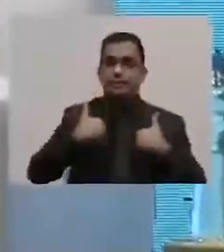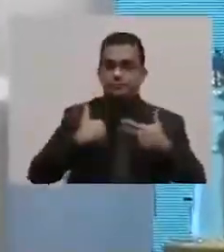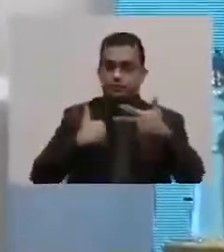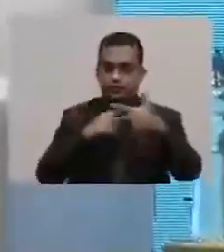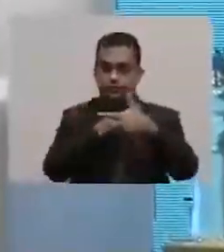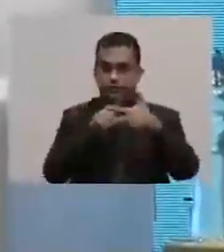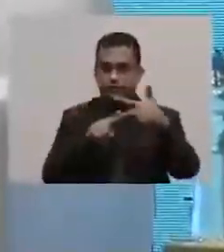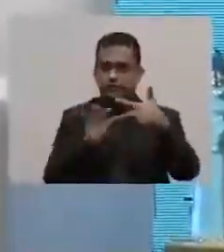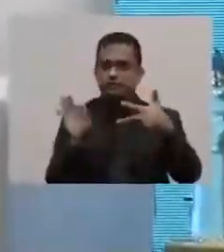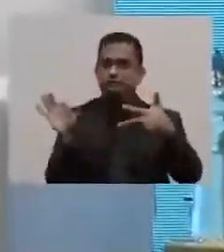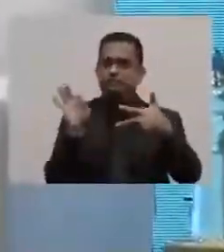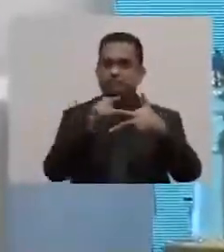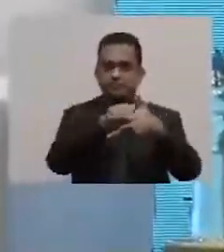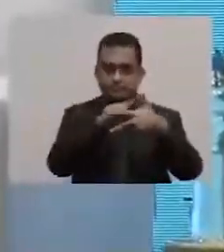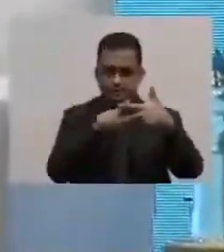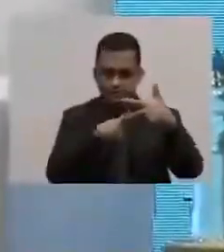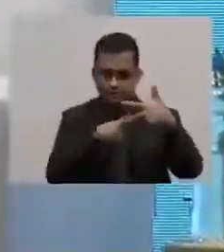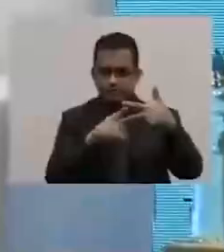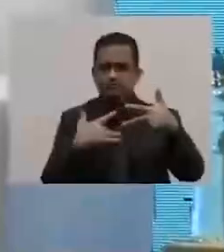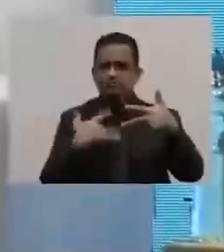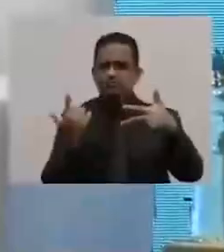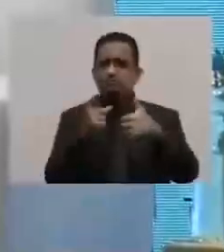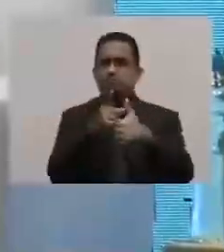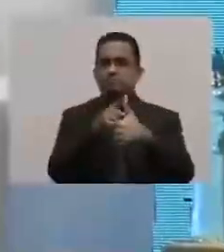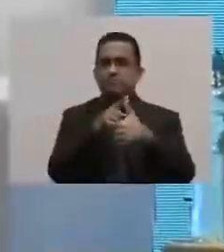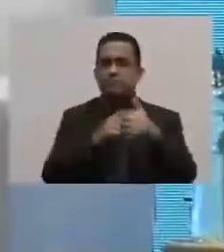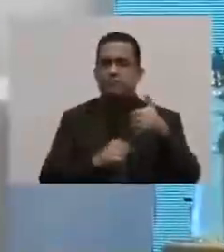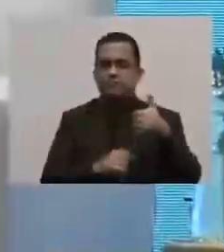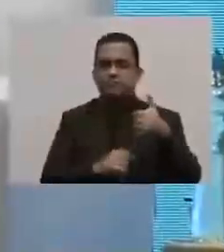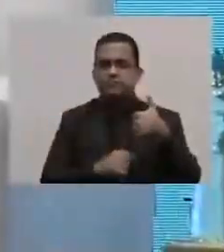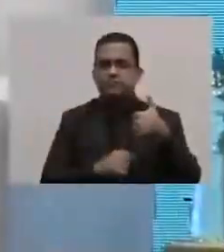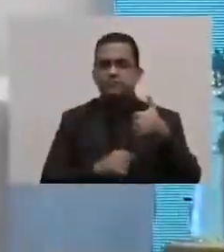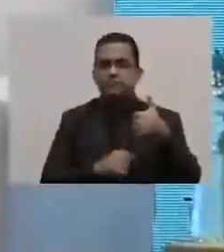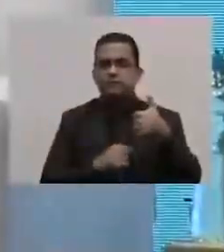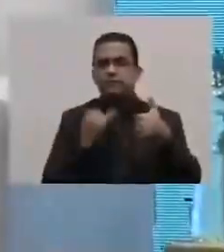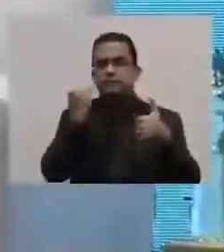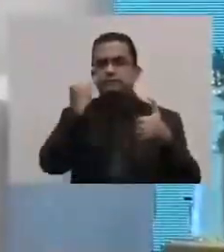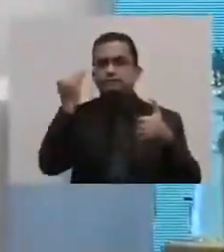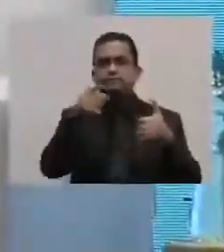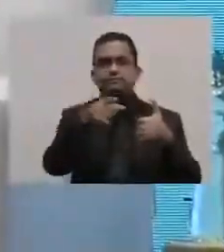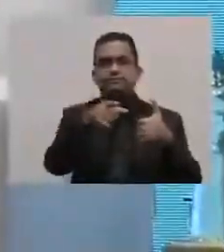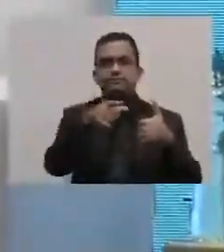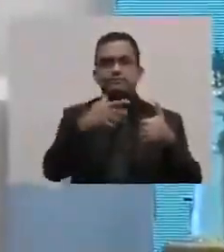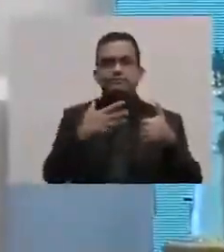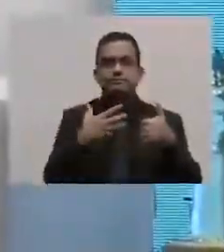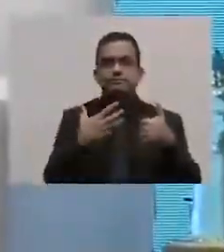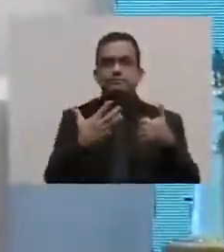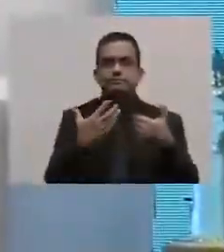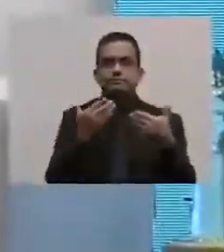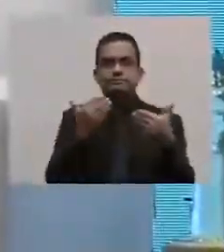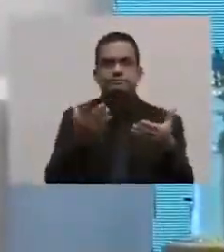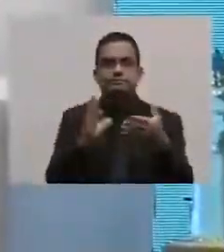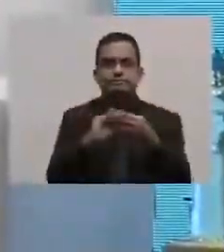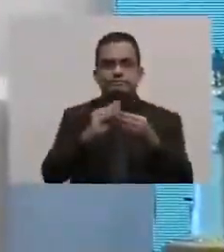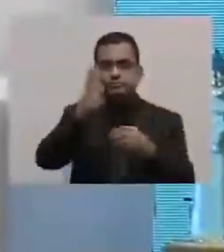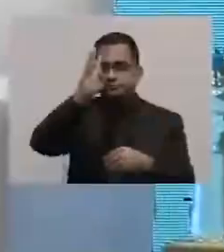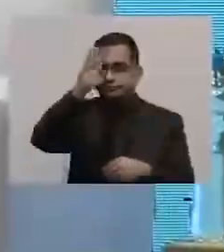tres elementos que une el tribunal. Primero, que usted haya dicho deliberadamente una